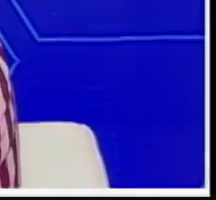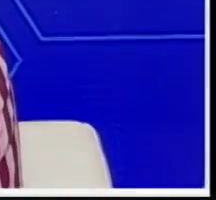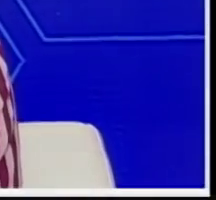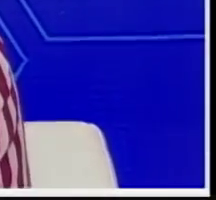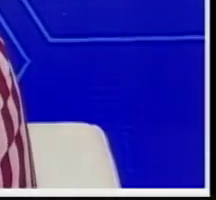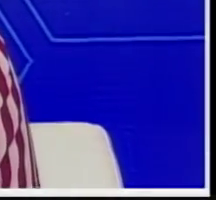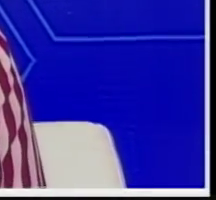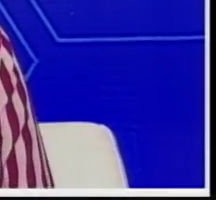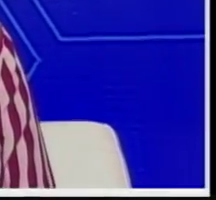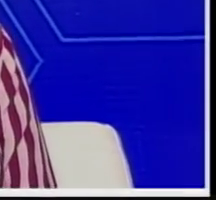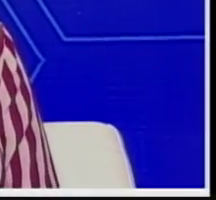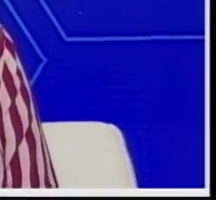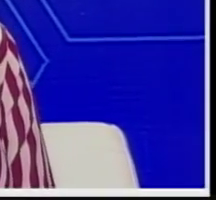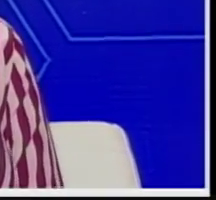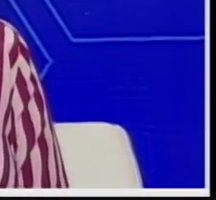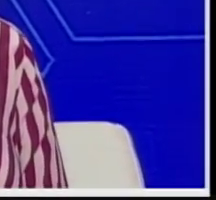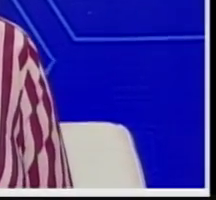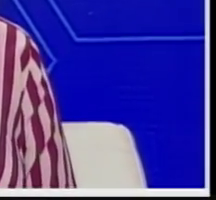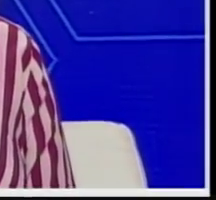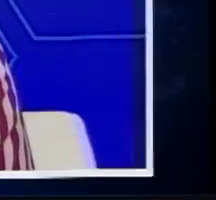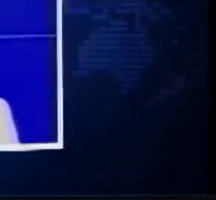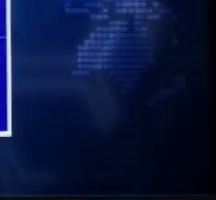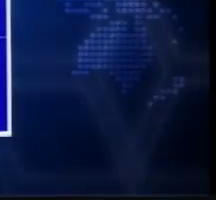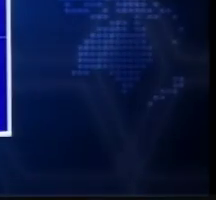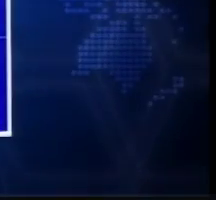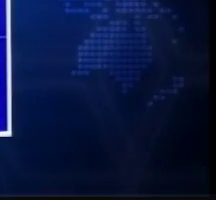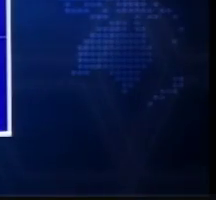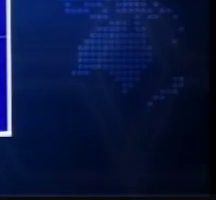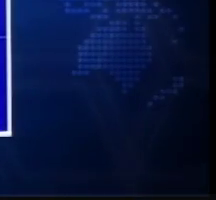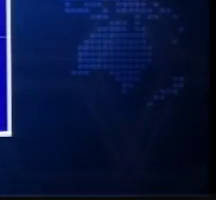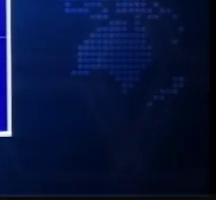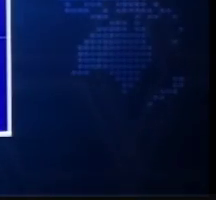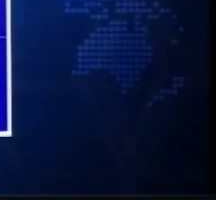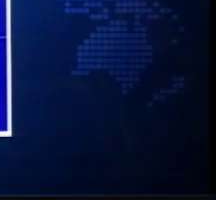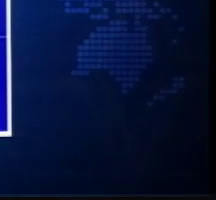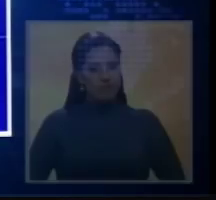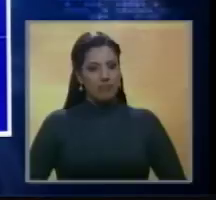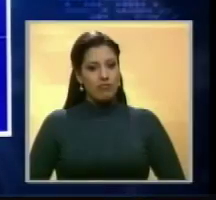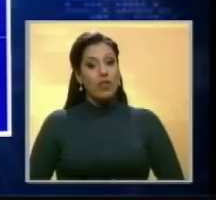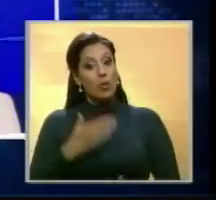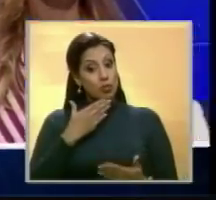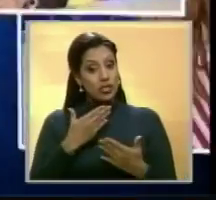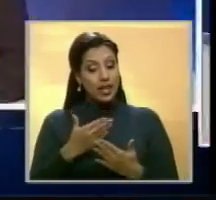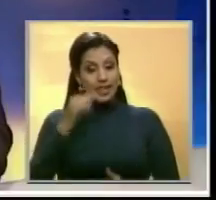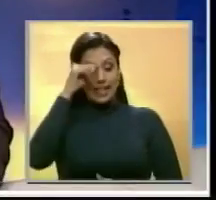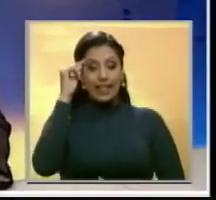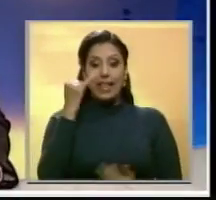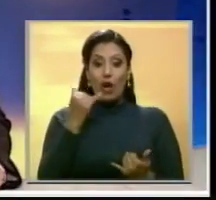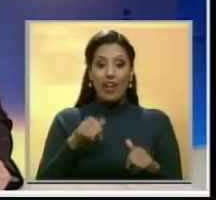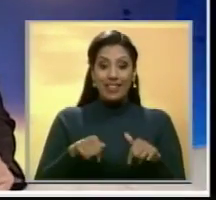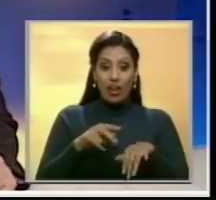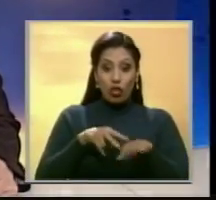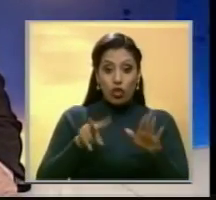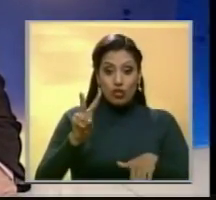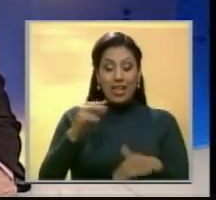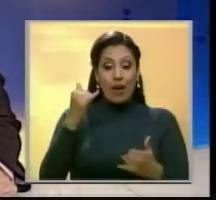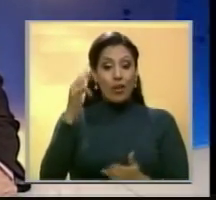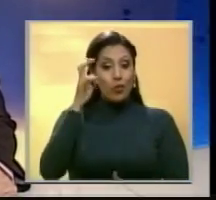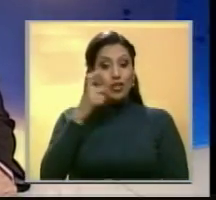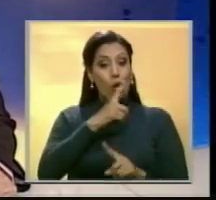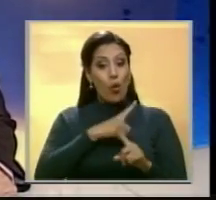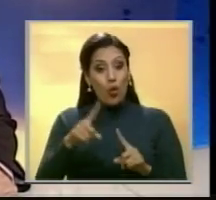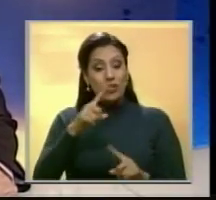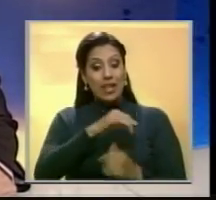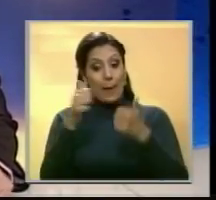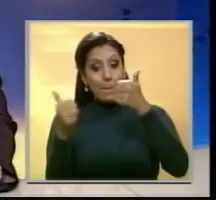Bolívar y gracias a ustedes también por habernos acompañado. Que tengan todo feliz tarde, Néstor. Hay una nota más. Muchísimas gracias, Endrina. Amigos, y a esta hora vamos a escuchar